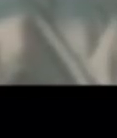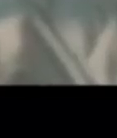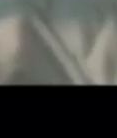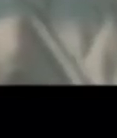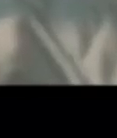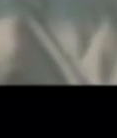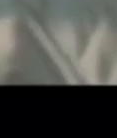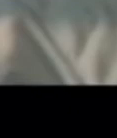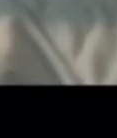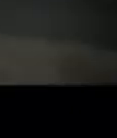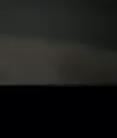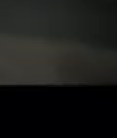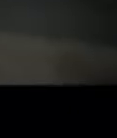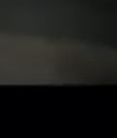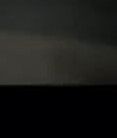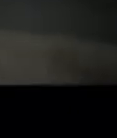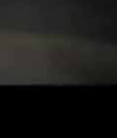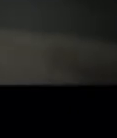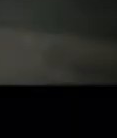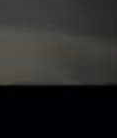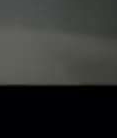especial.